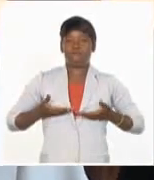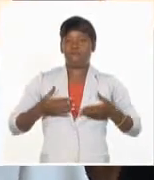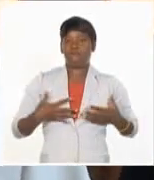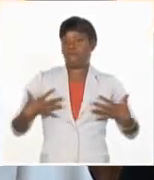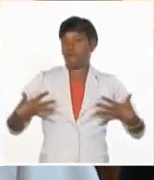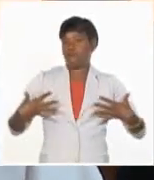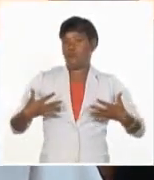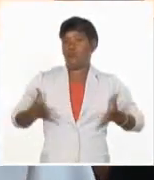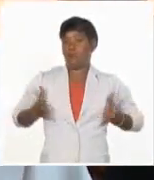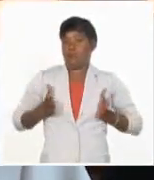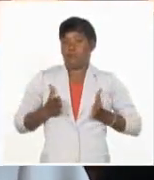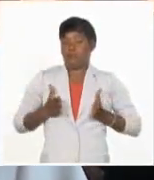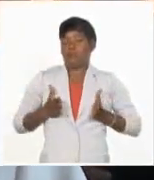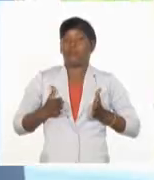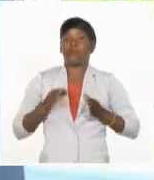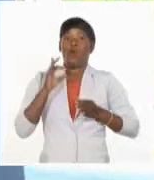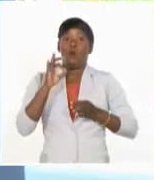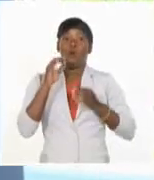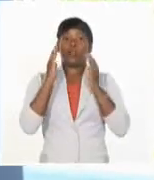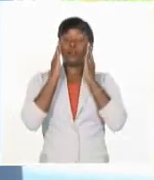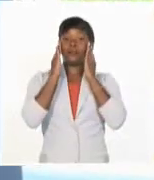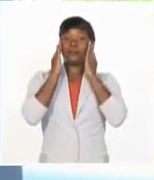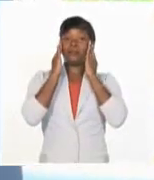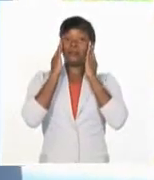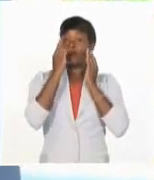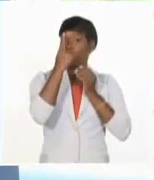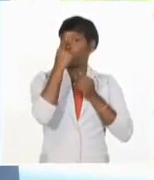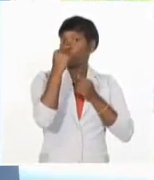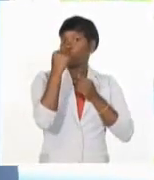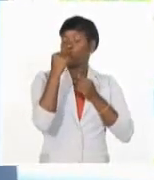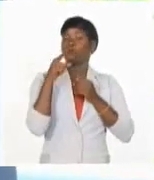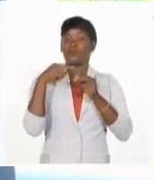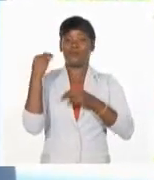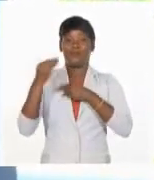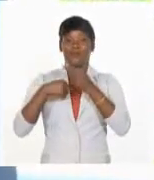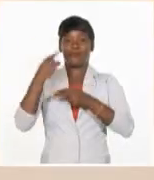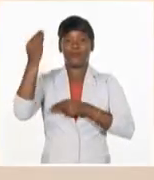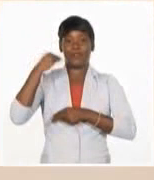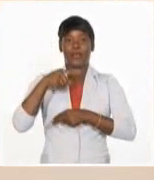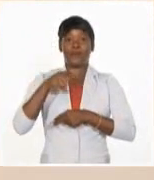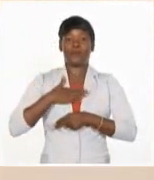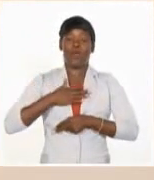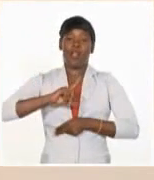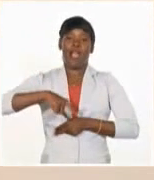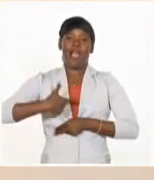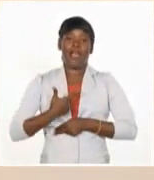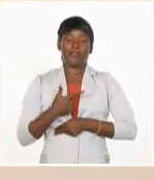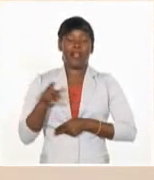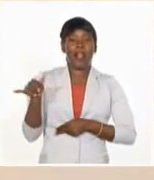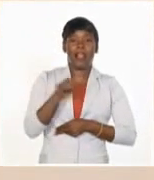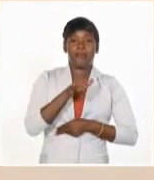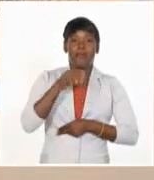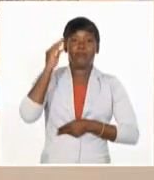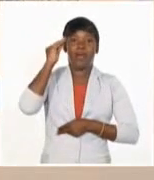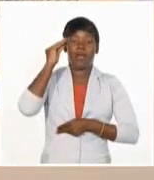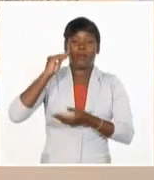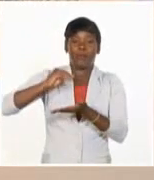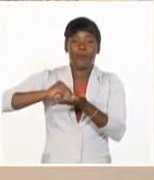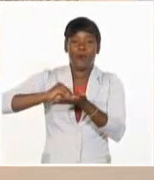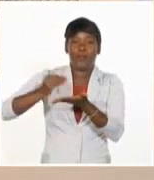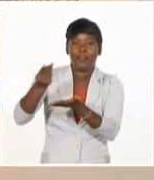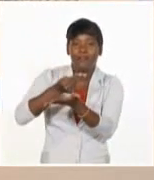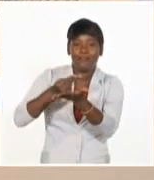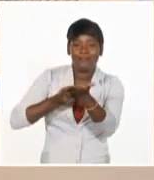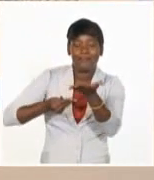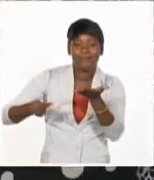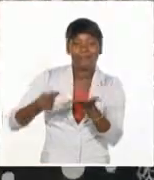eso en nuestra especialidad. Radiografías del alma resulta una muestra de amor a la vida, a la belleza del